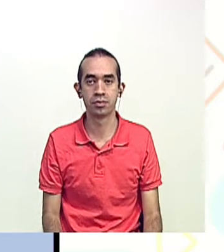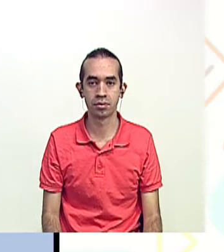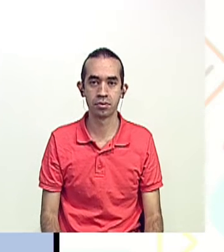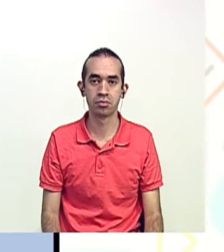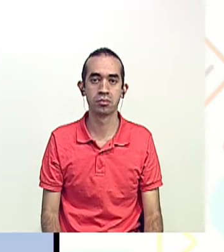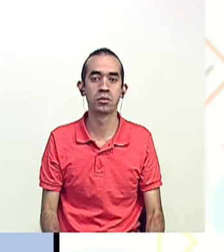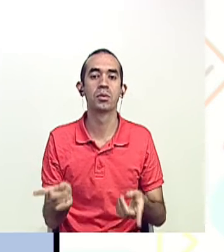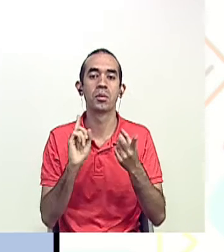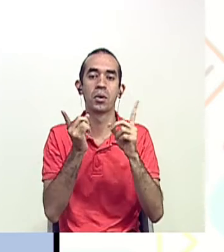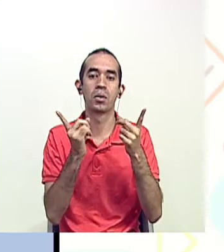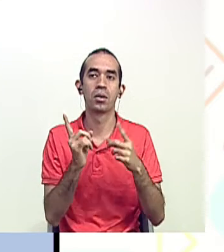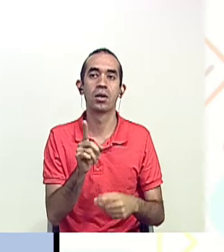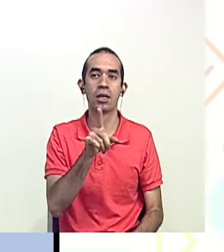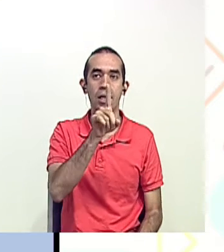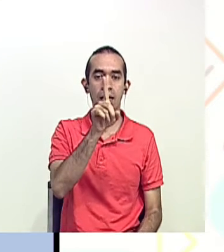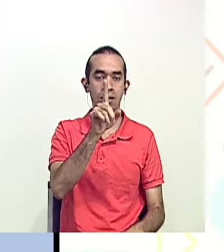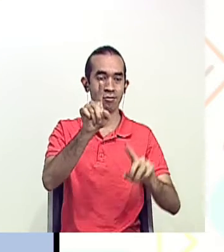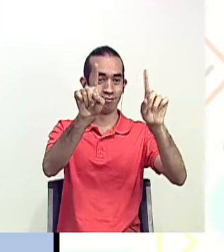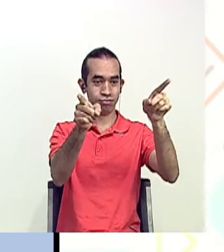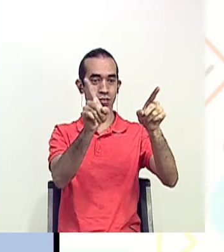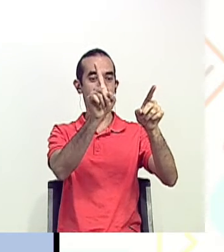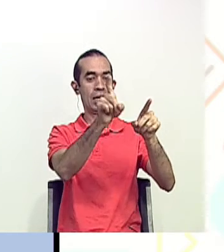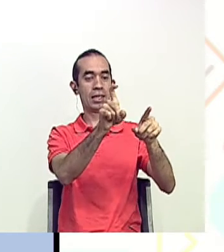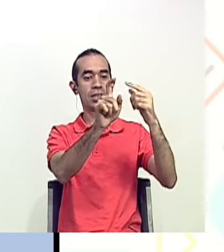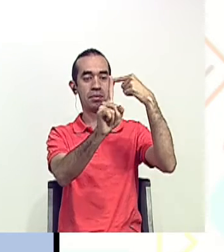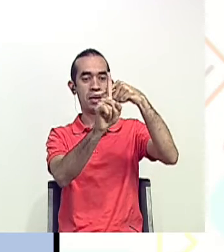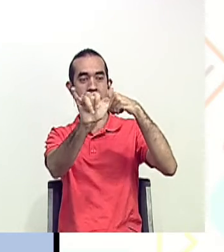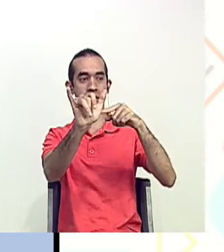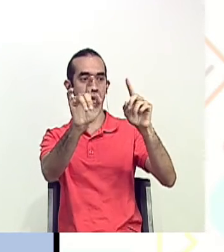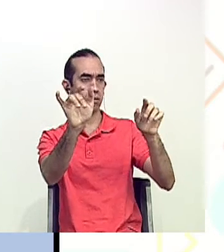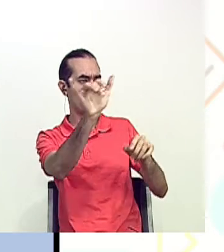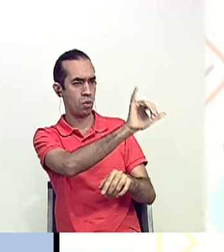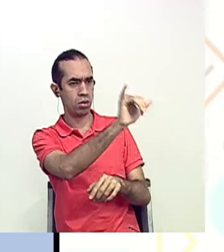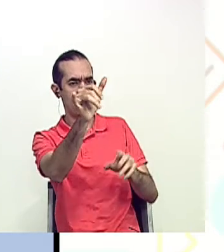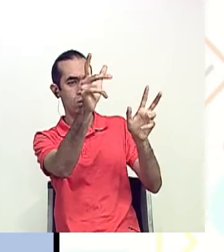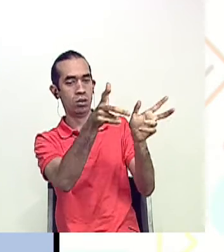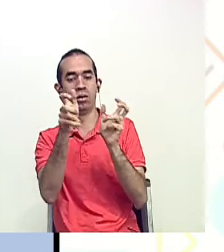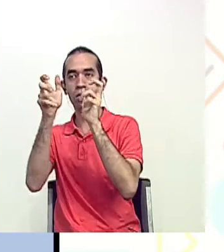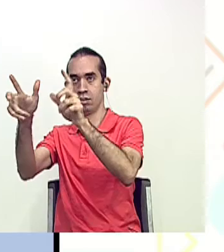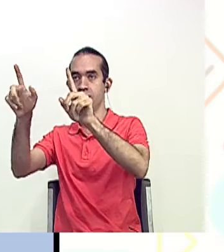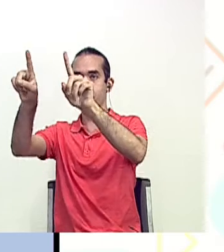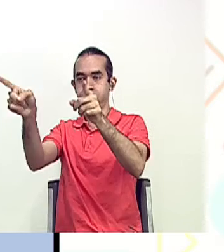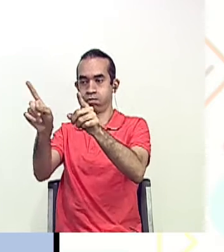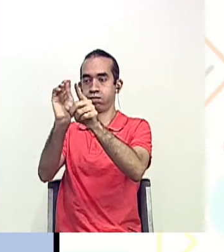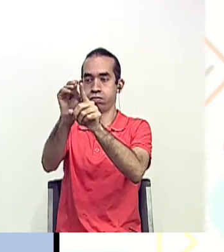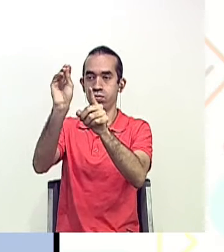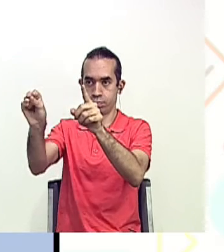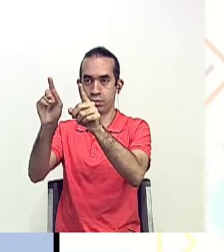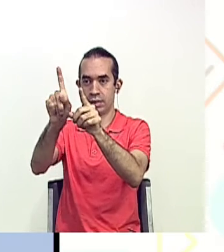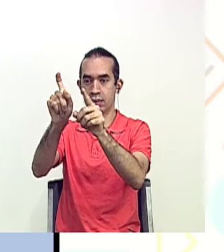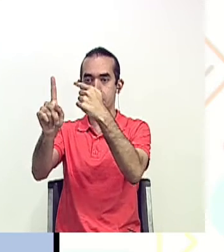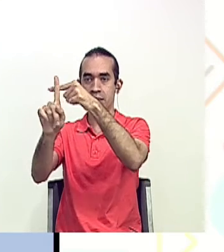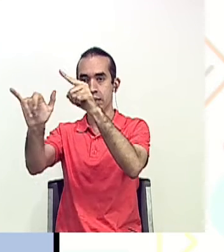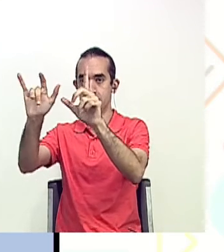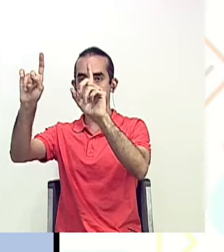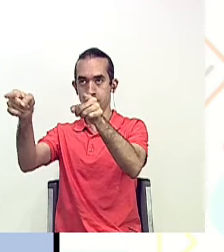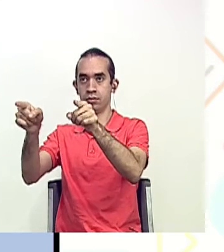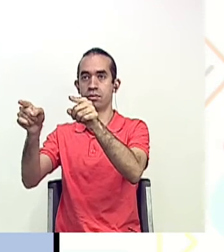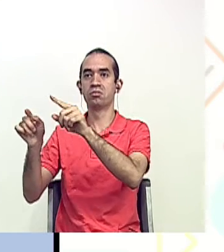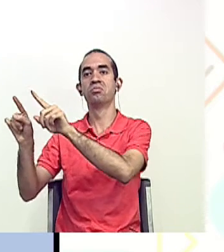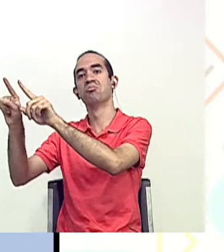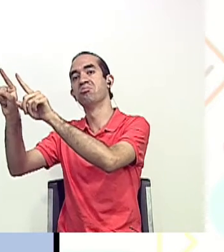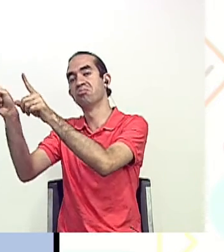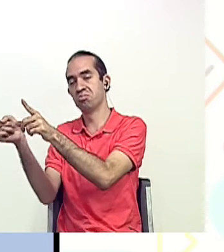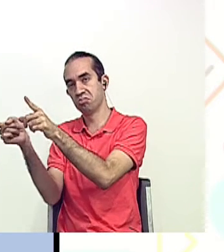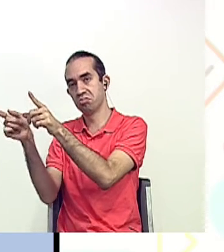se repite el x más y. Lo ponemos en un paréntesis. Y en el otro, inclusive